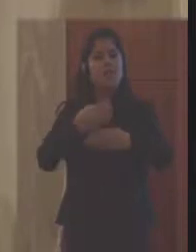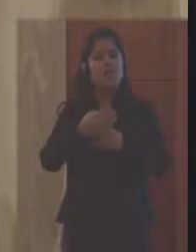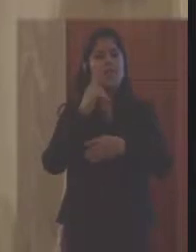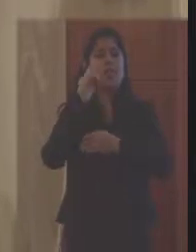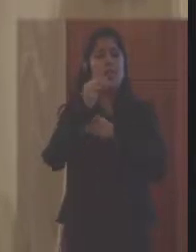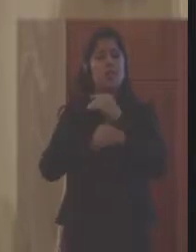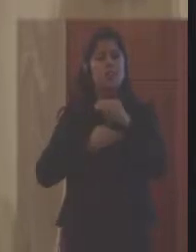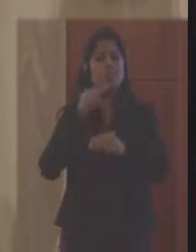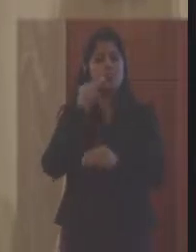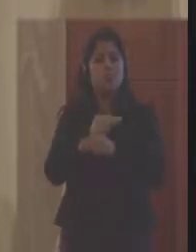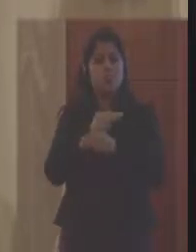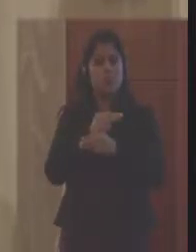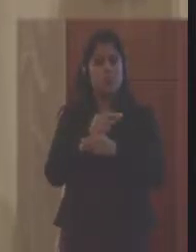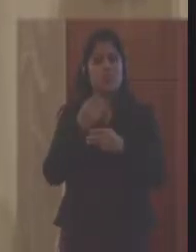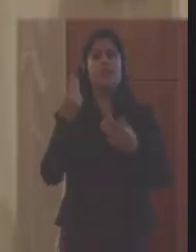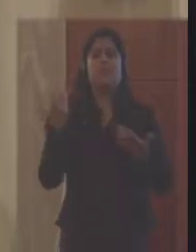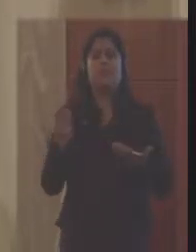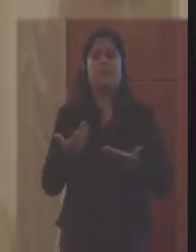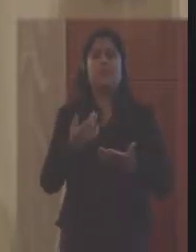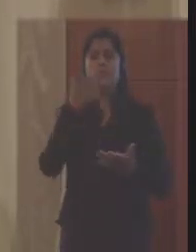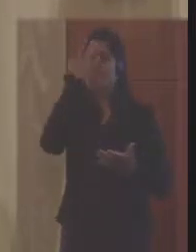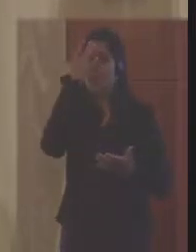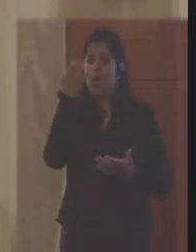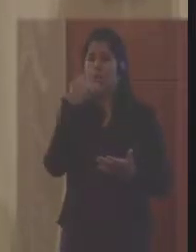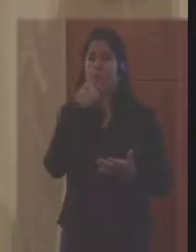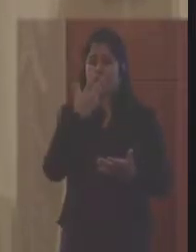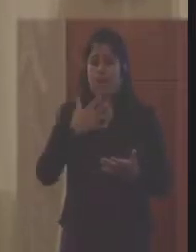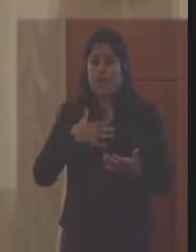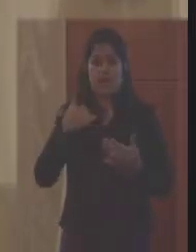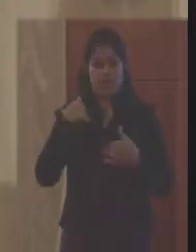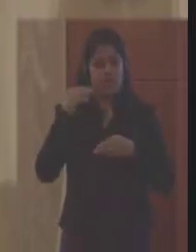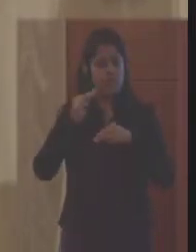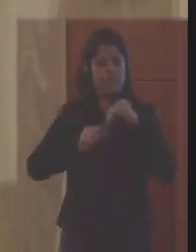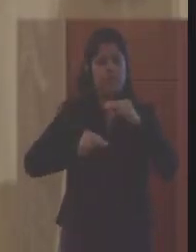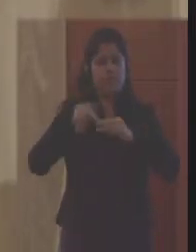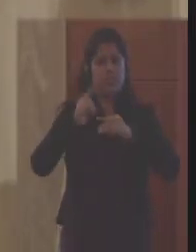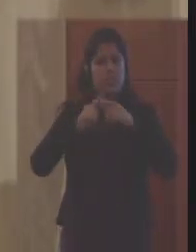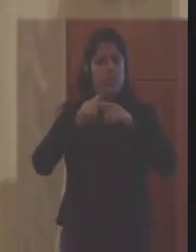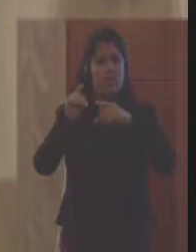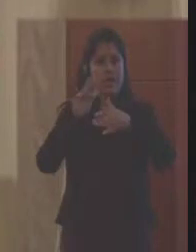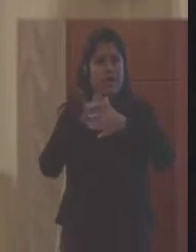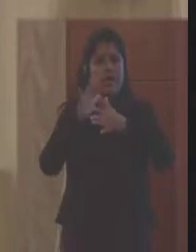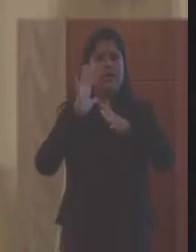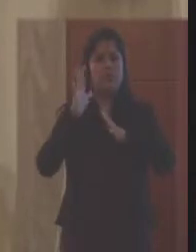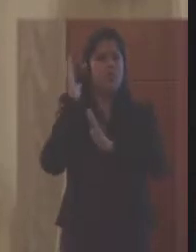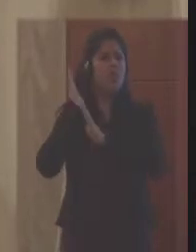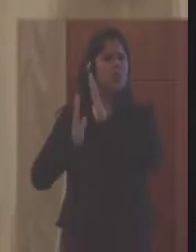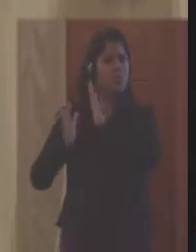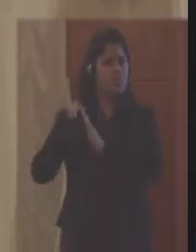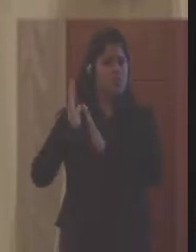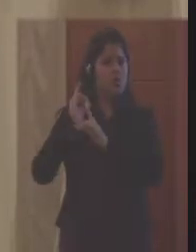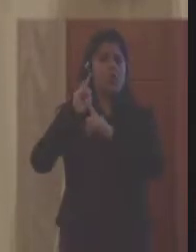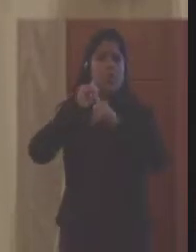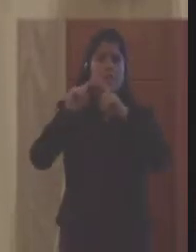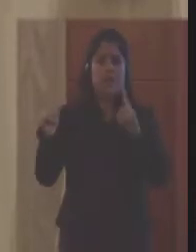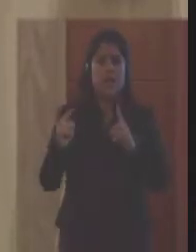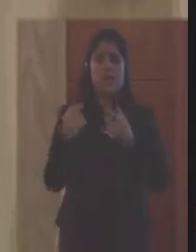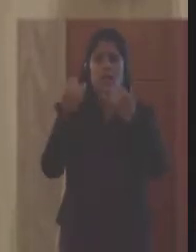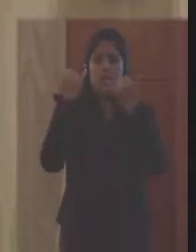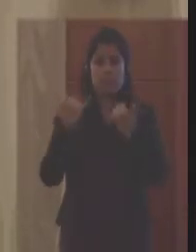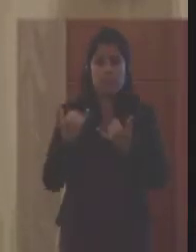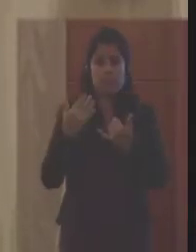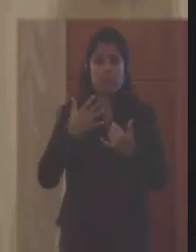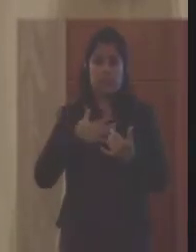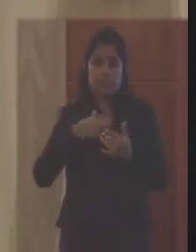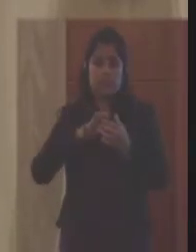la parte urbanística, porque hemos estado construyendo riesgo en la historia y el riesgo lo